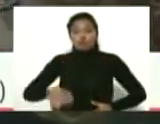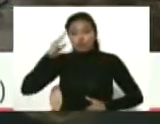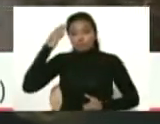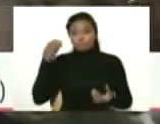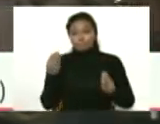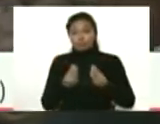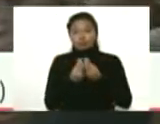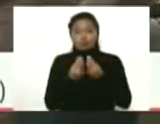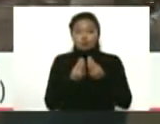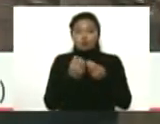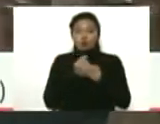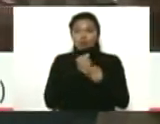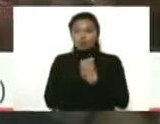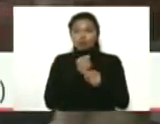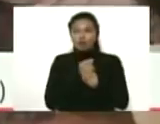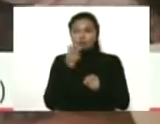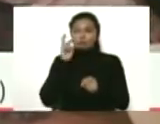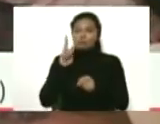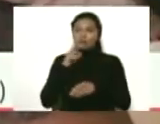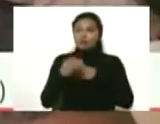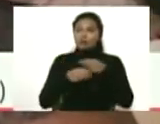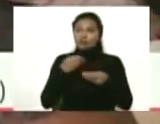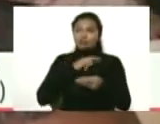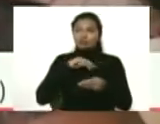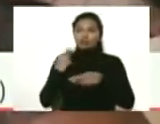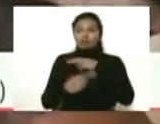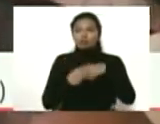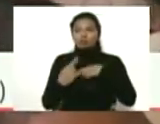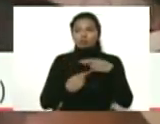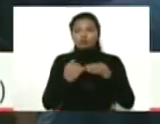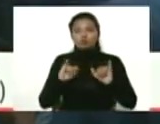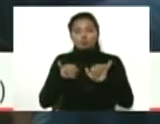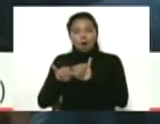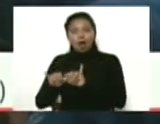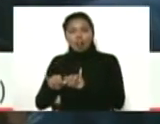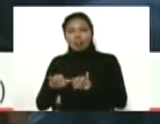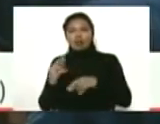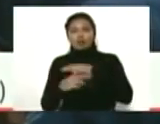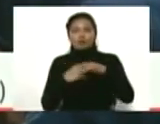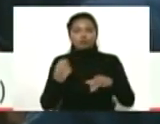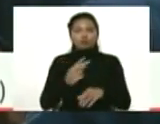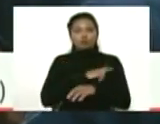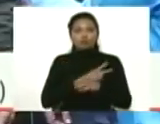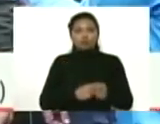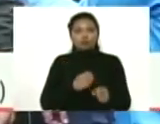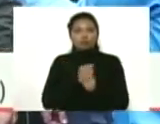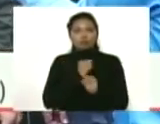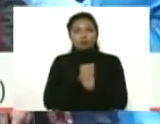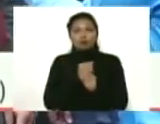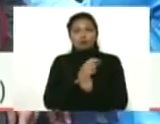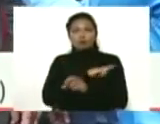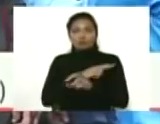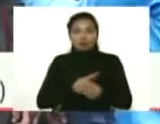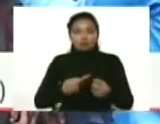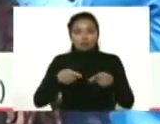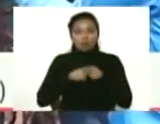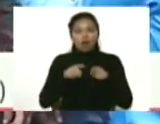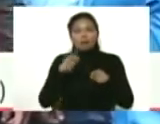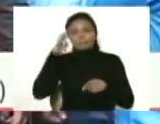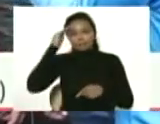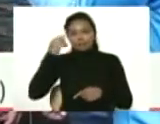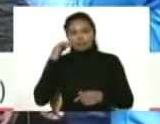Bolivariana. Esto es lo que hace de nuestra revolución una revolución con poder obrero, con poder militar. Ahí